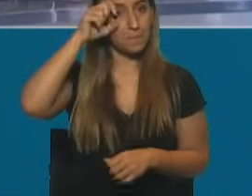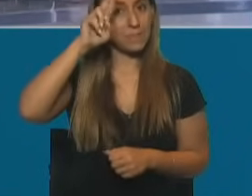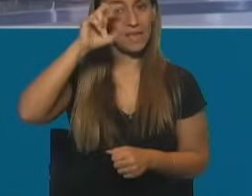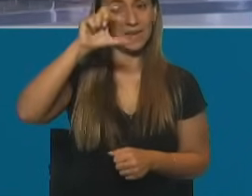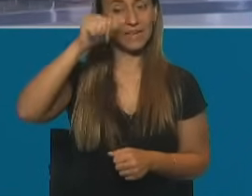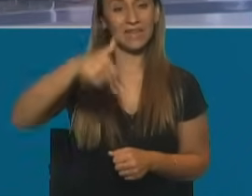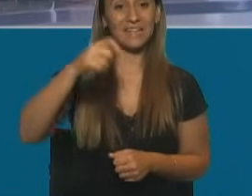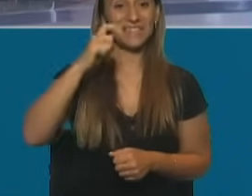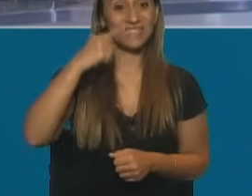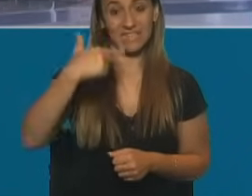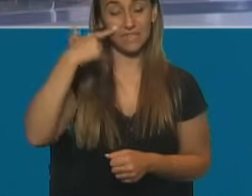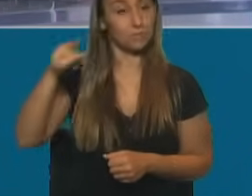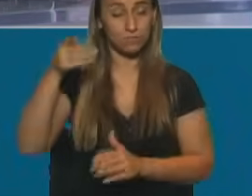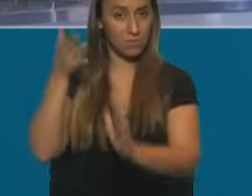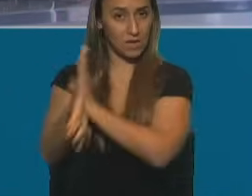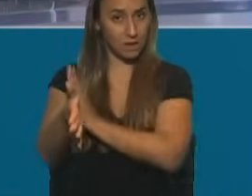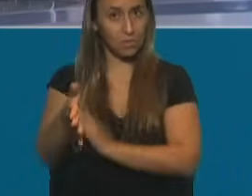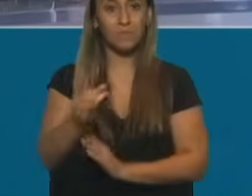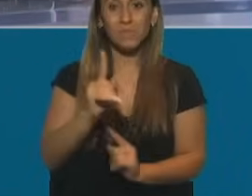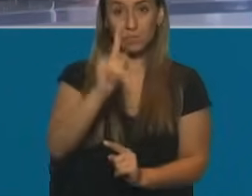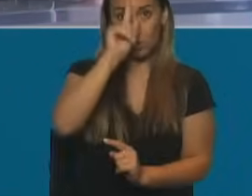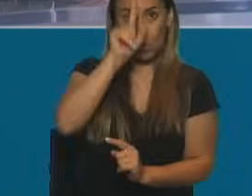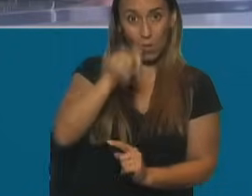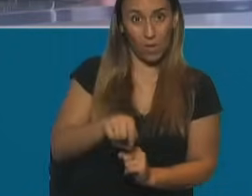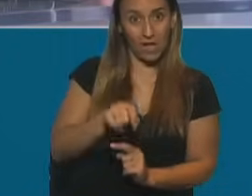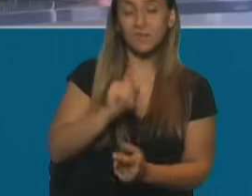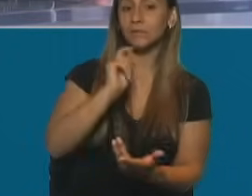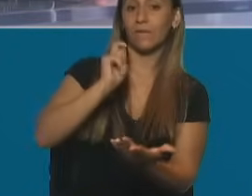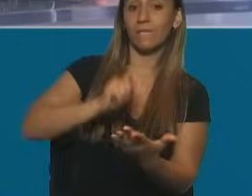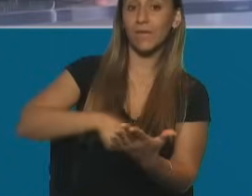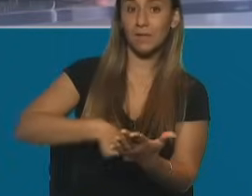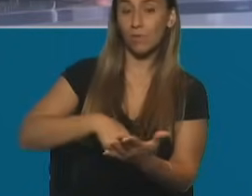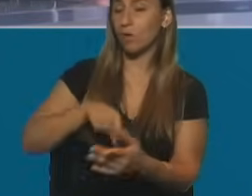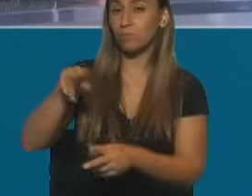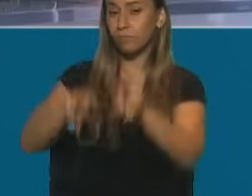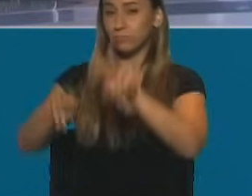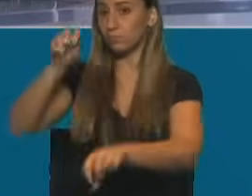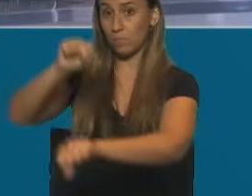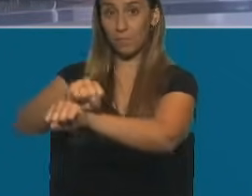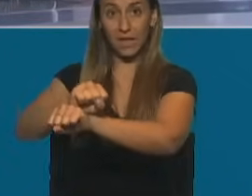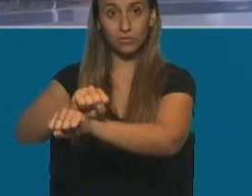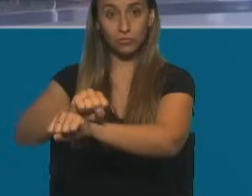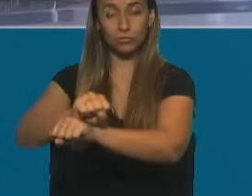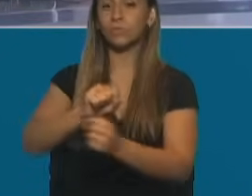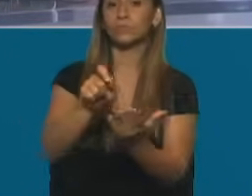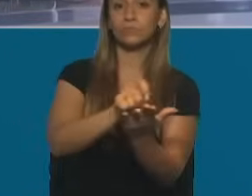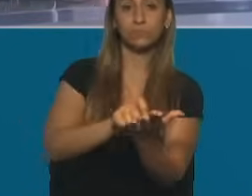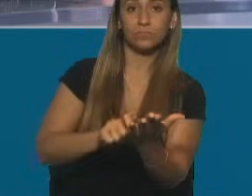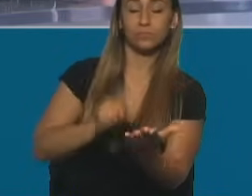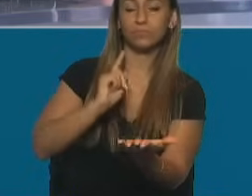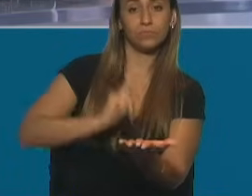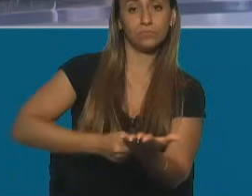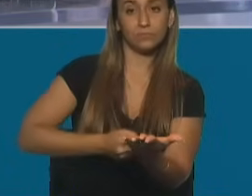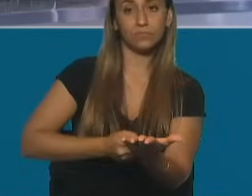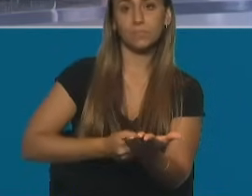juez Ariel Lijo, lo decía recién la compañera, ordenó su detención, libró una orden de detención nacional